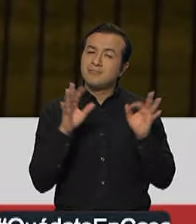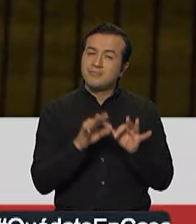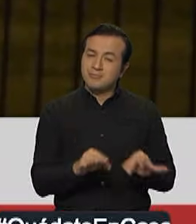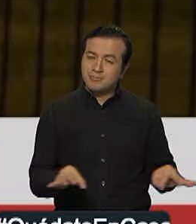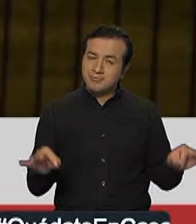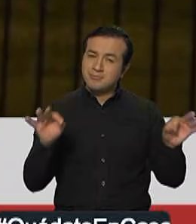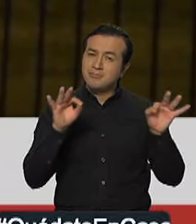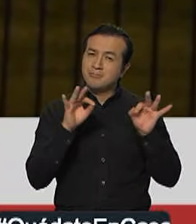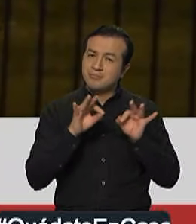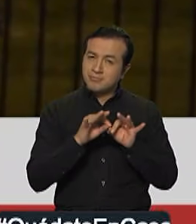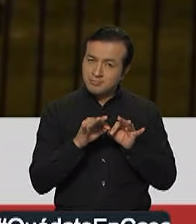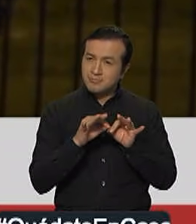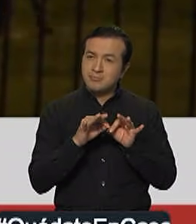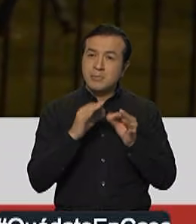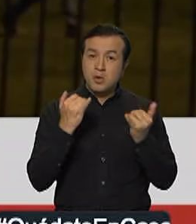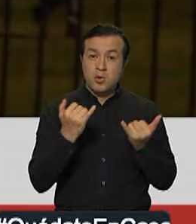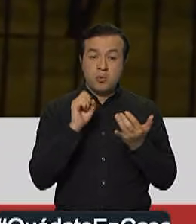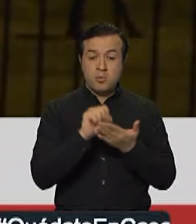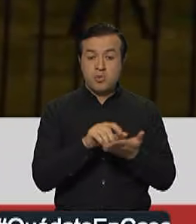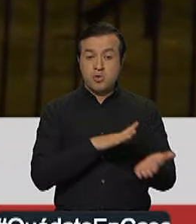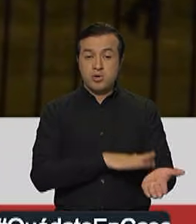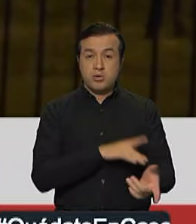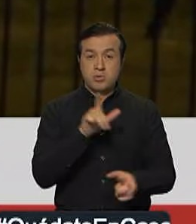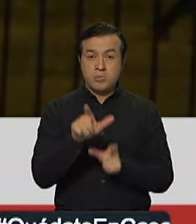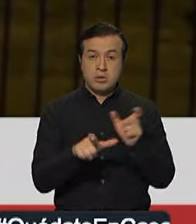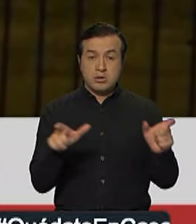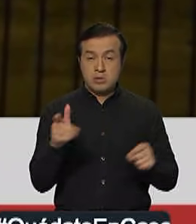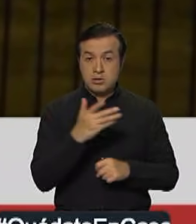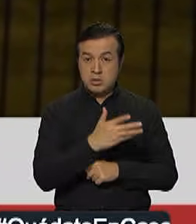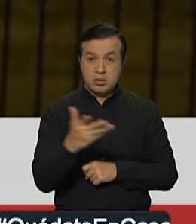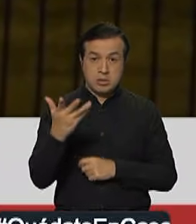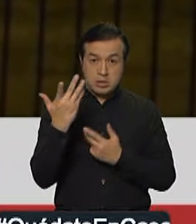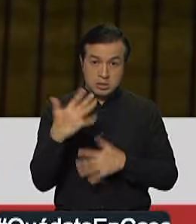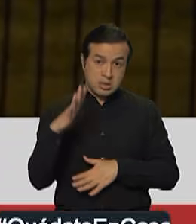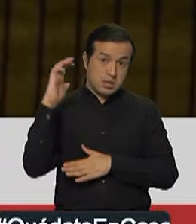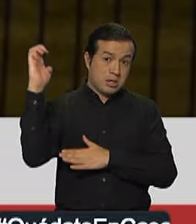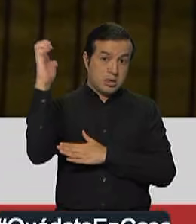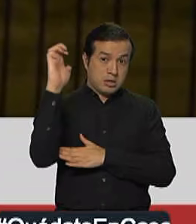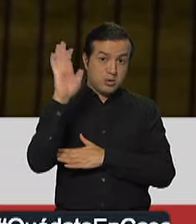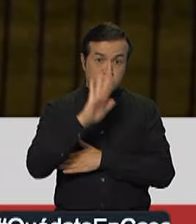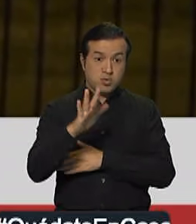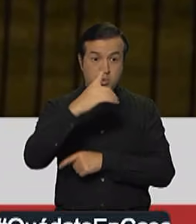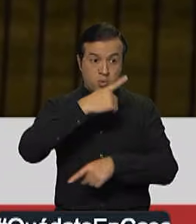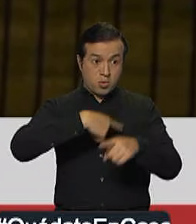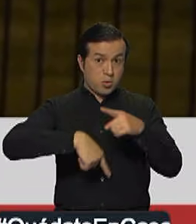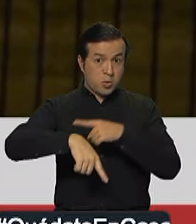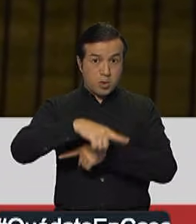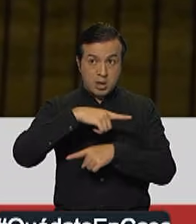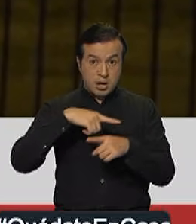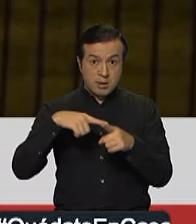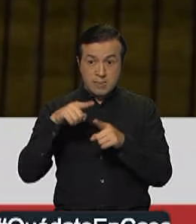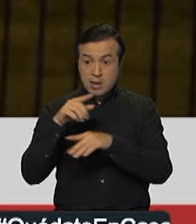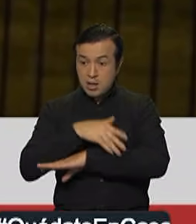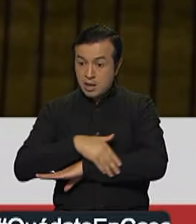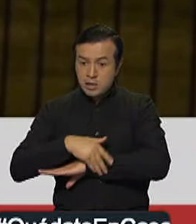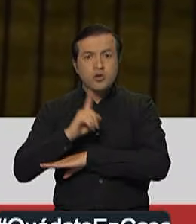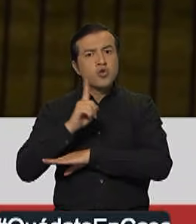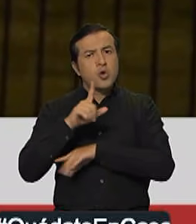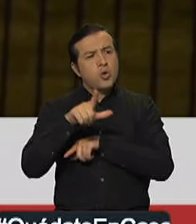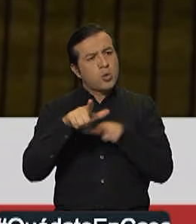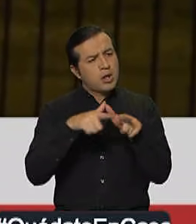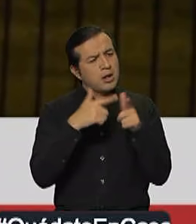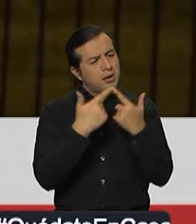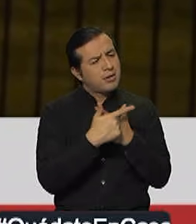A la larga nosotros tenemos un proyecto para estas personas para que después de esta emergencia ellos no regresen a la calle y puedan mantenerse en espacios libres,